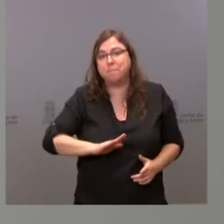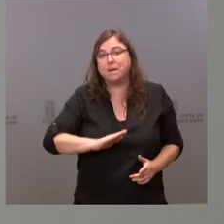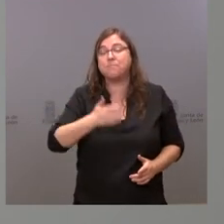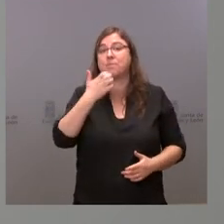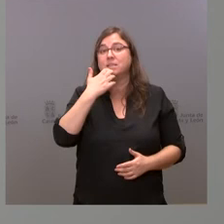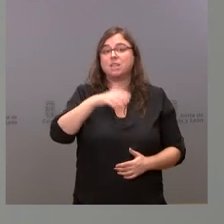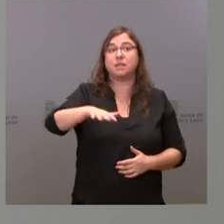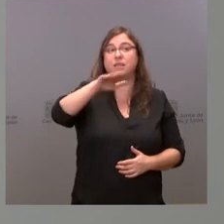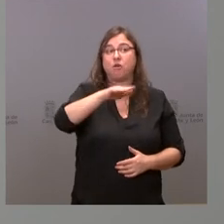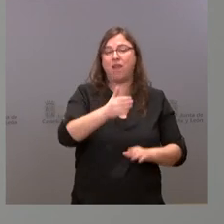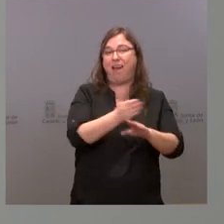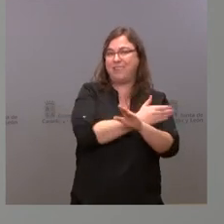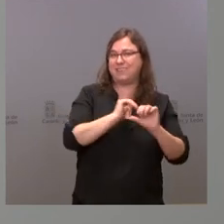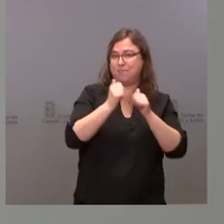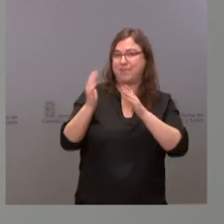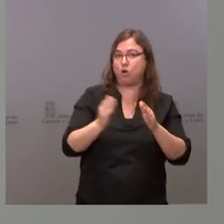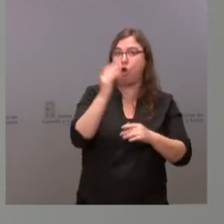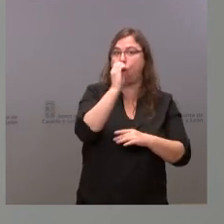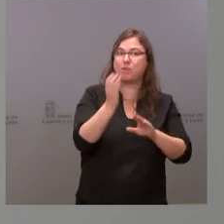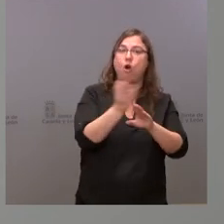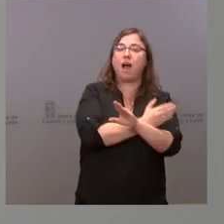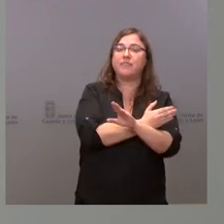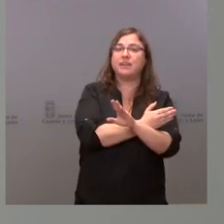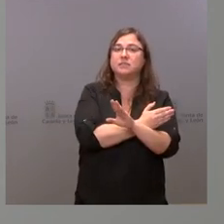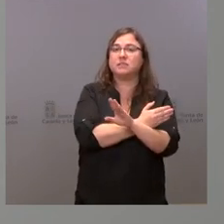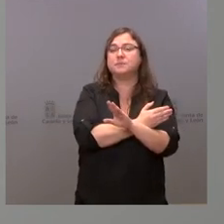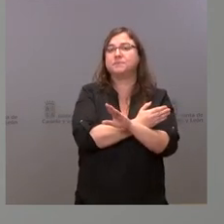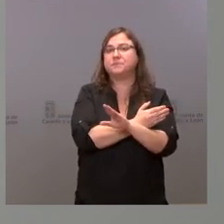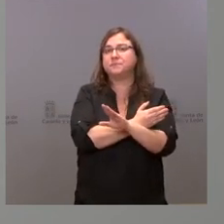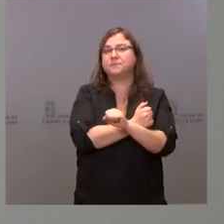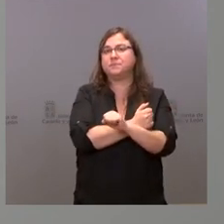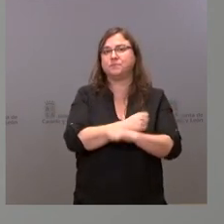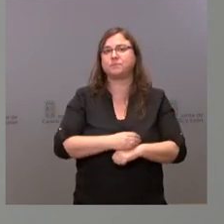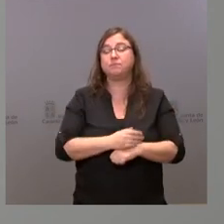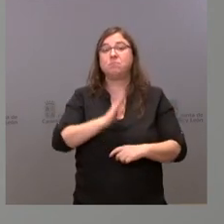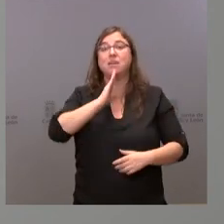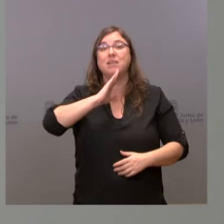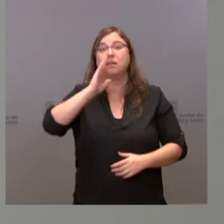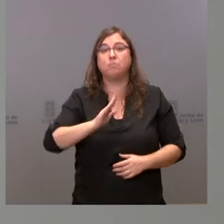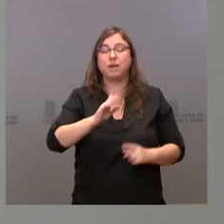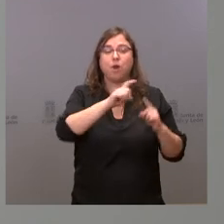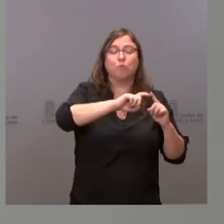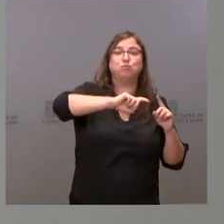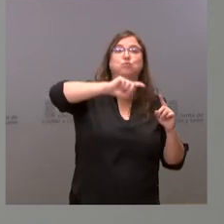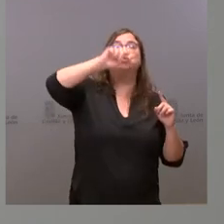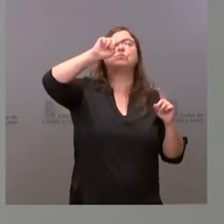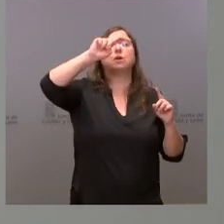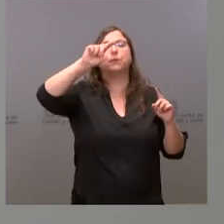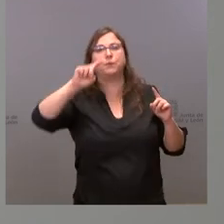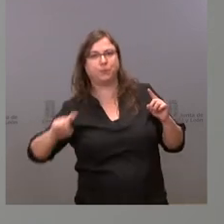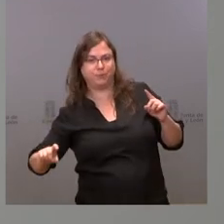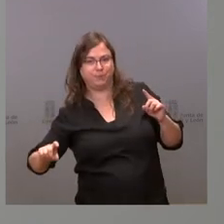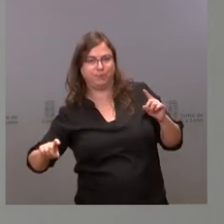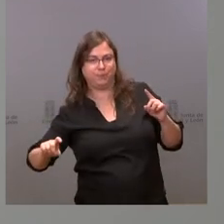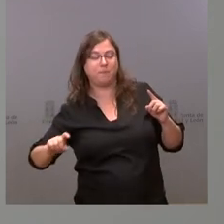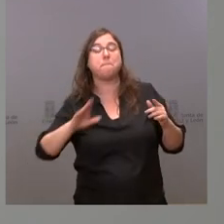donde van más adelantados que nosotros económicos pues parece que la subida es en pared y la bajada también es en pared